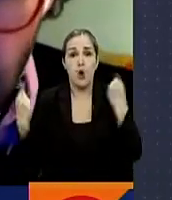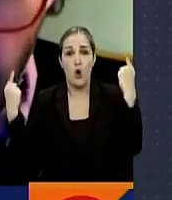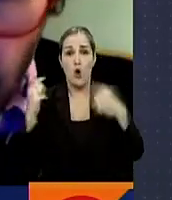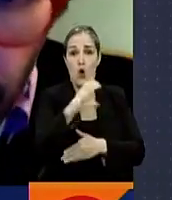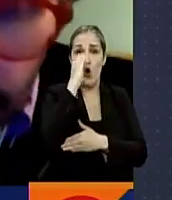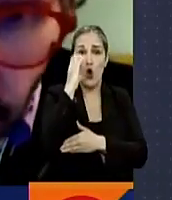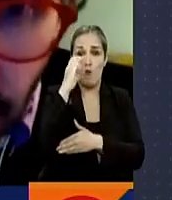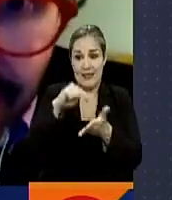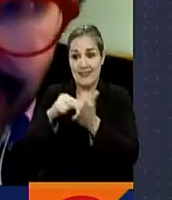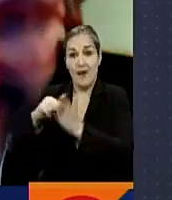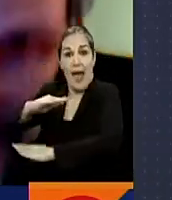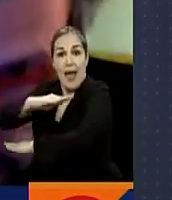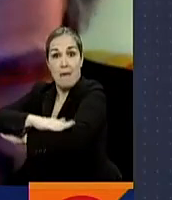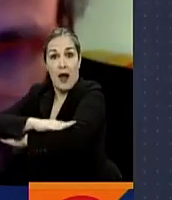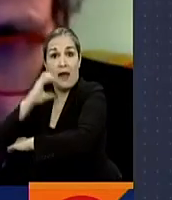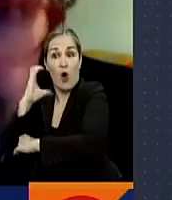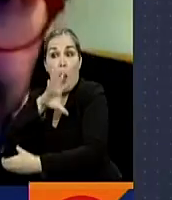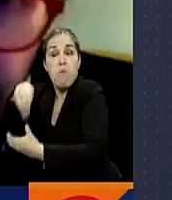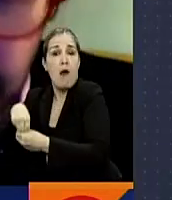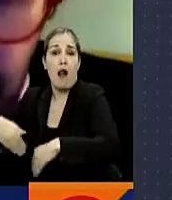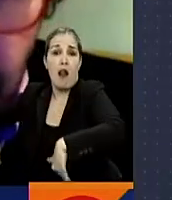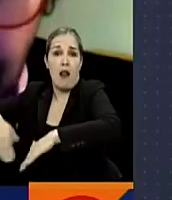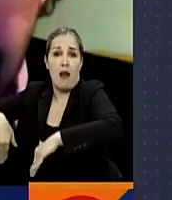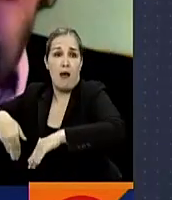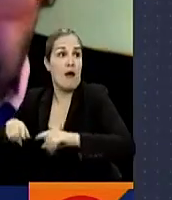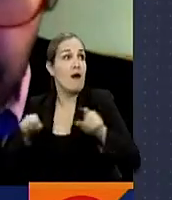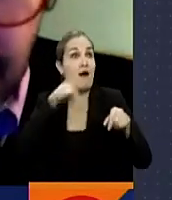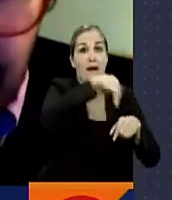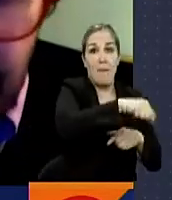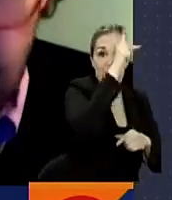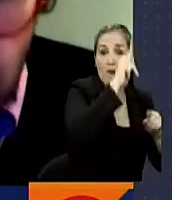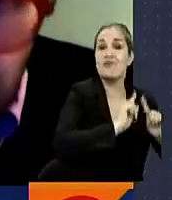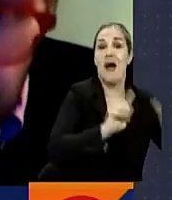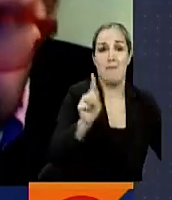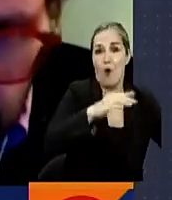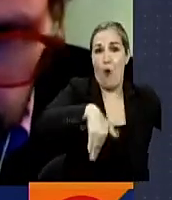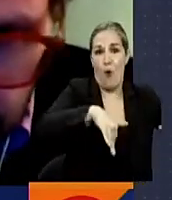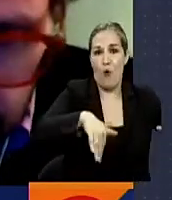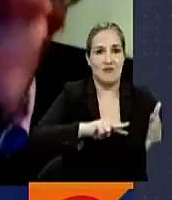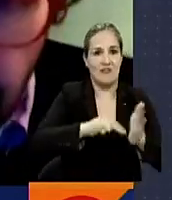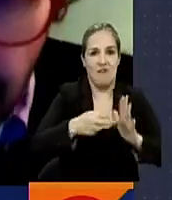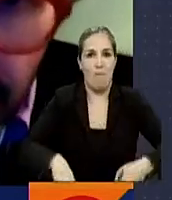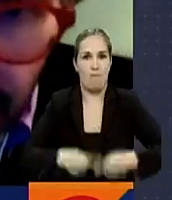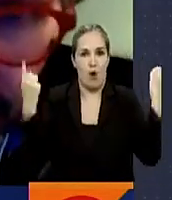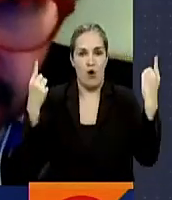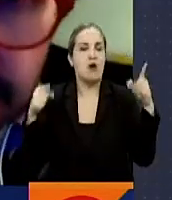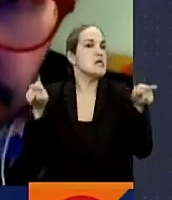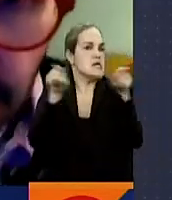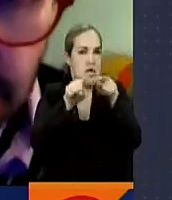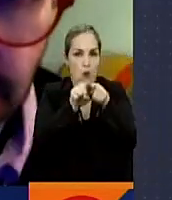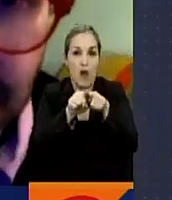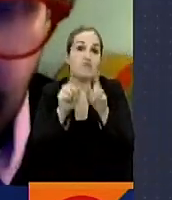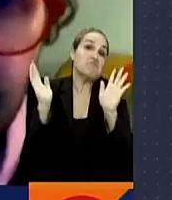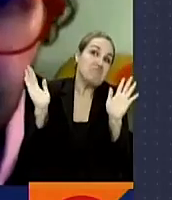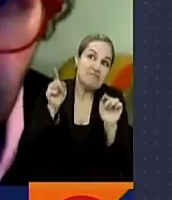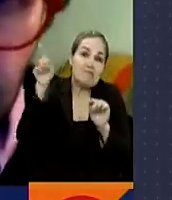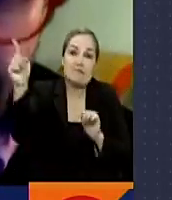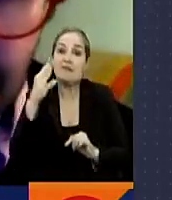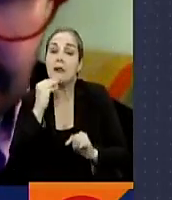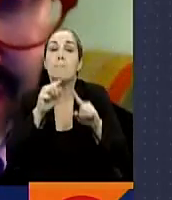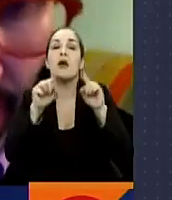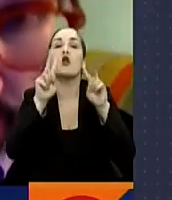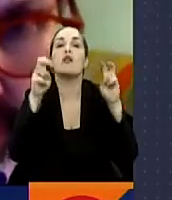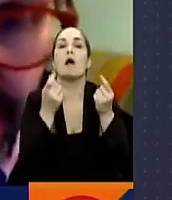acá luego de esto si los estados pueden tomar otras medidas por ejemplo en lo relativo a las comerciales